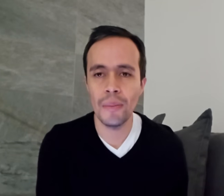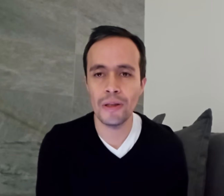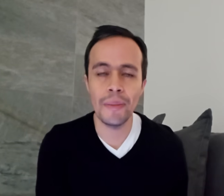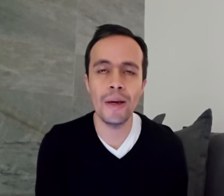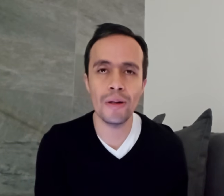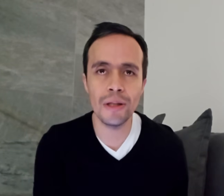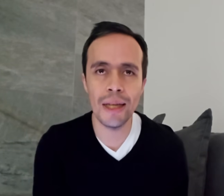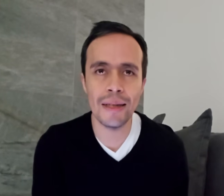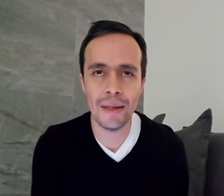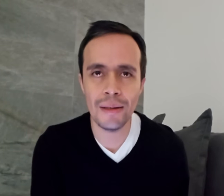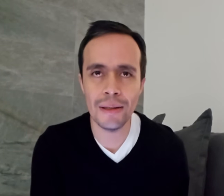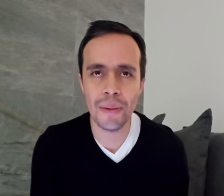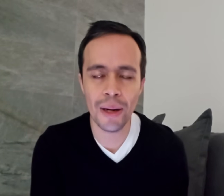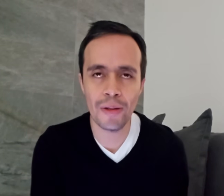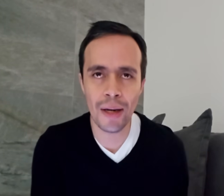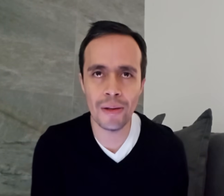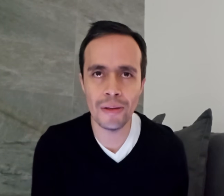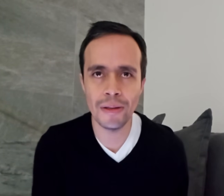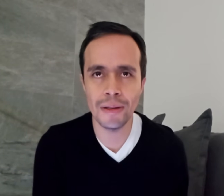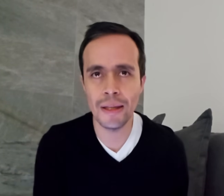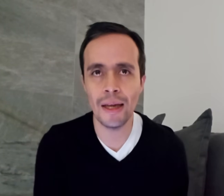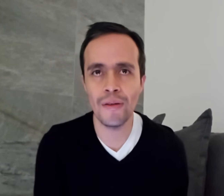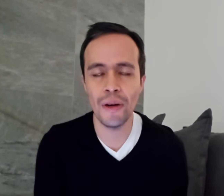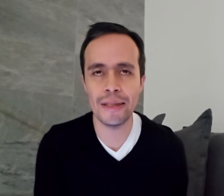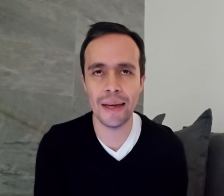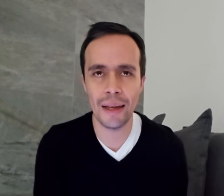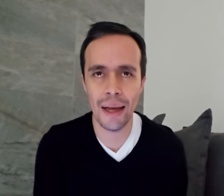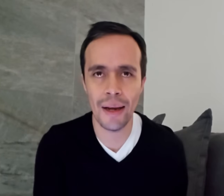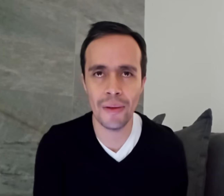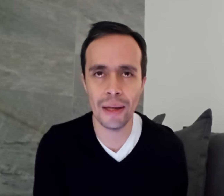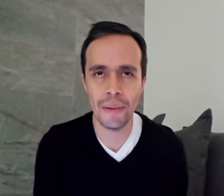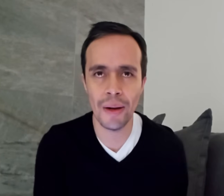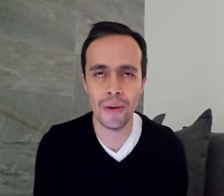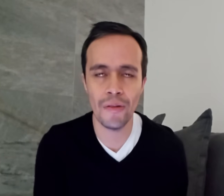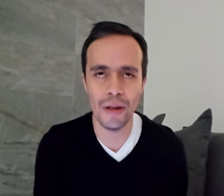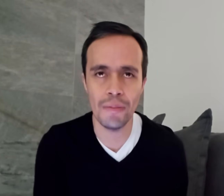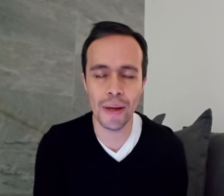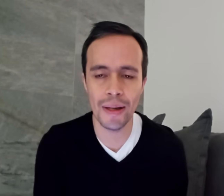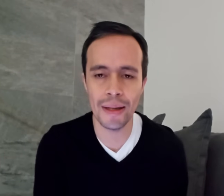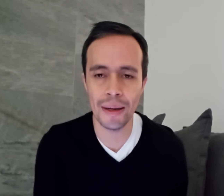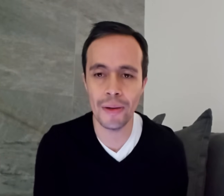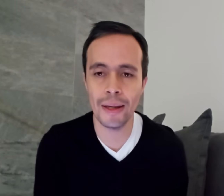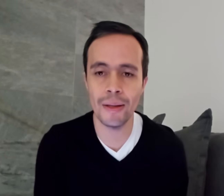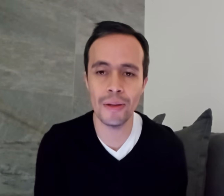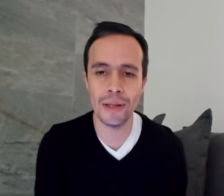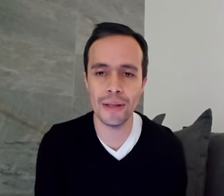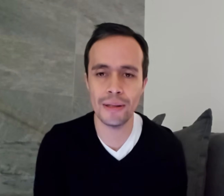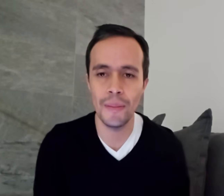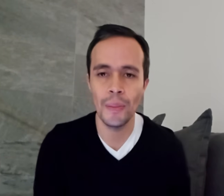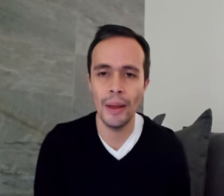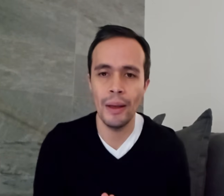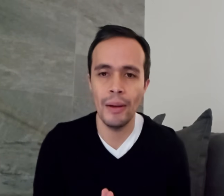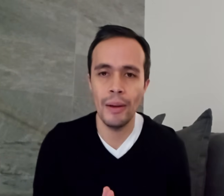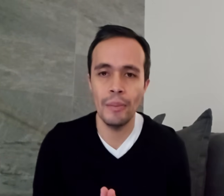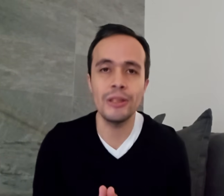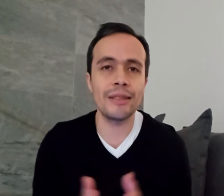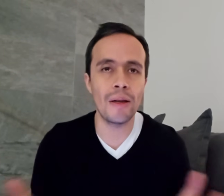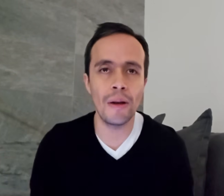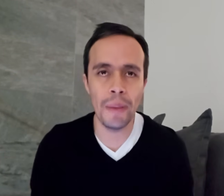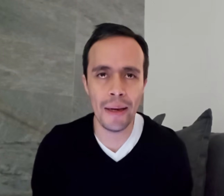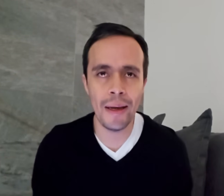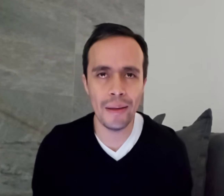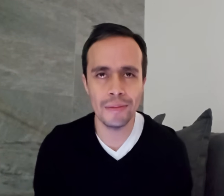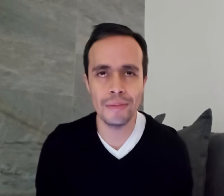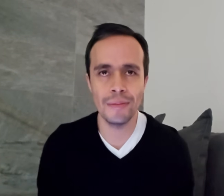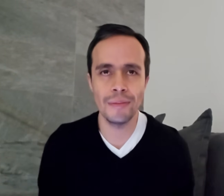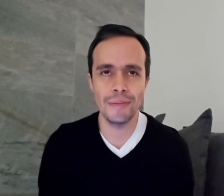esto pues también lo considera así Javier Lozano, quien fue secretario del Trabajo con Felipe Calderón. Entonces, pues ya